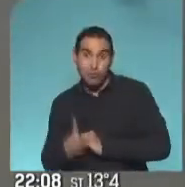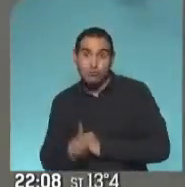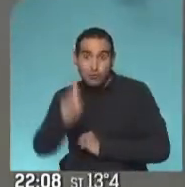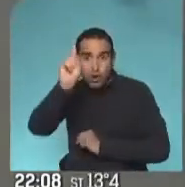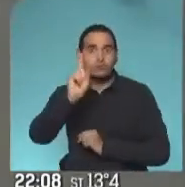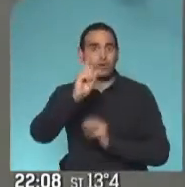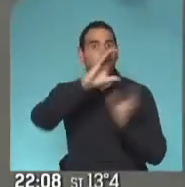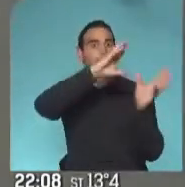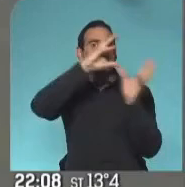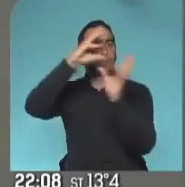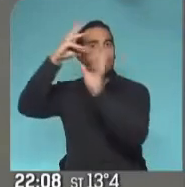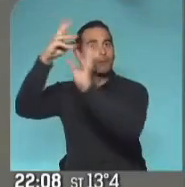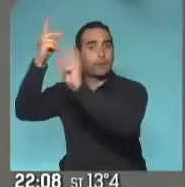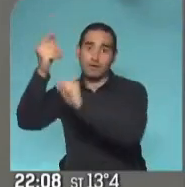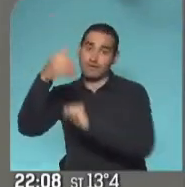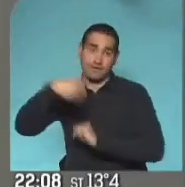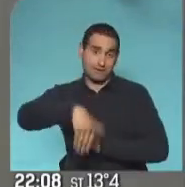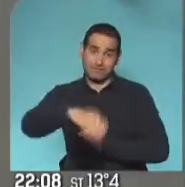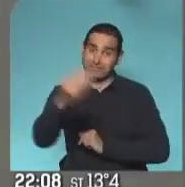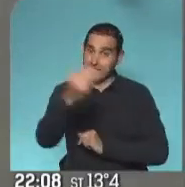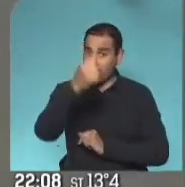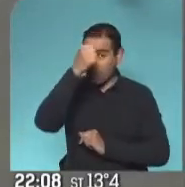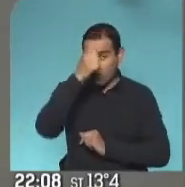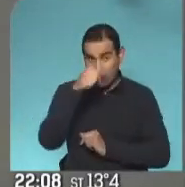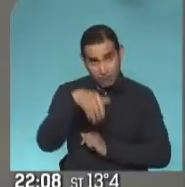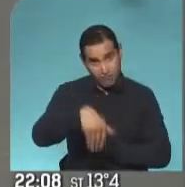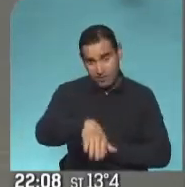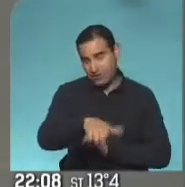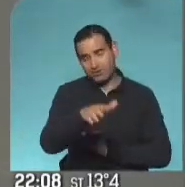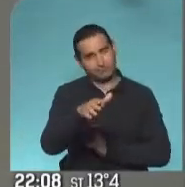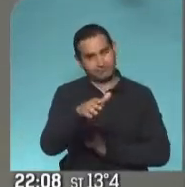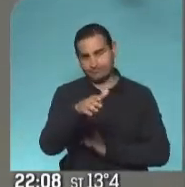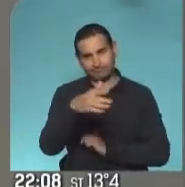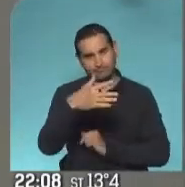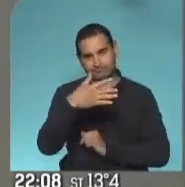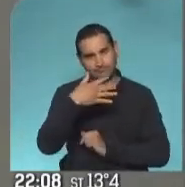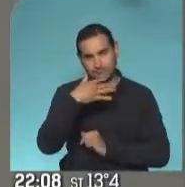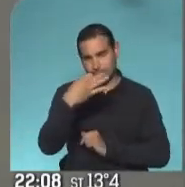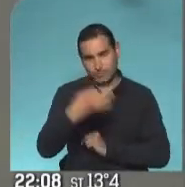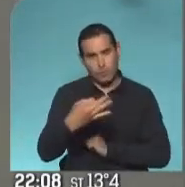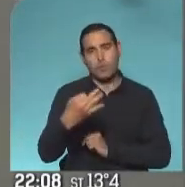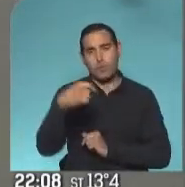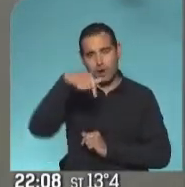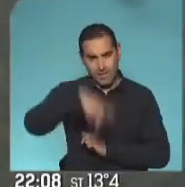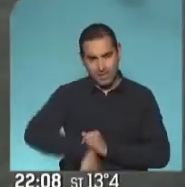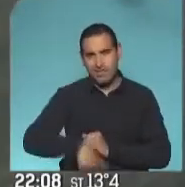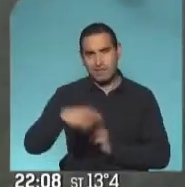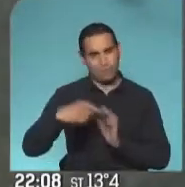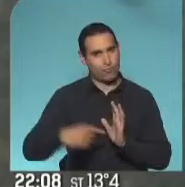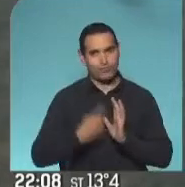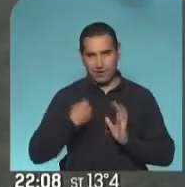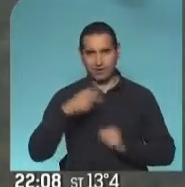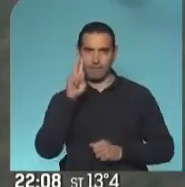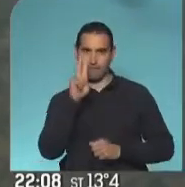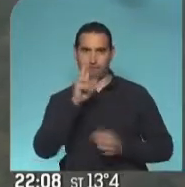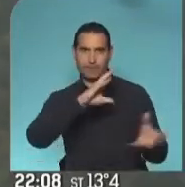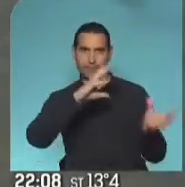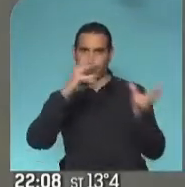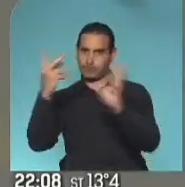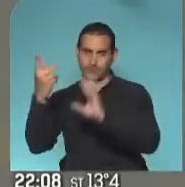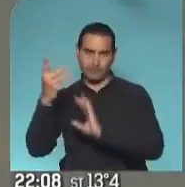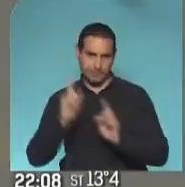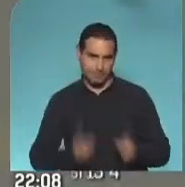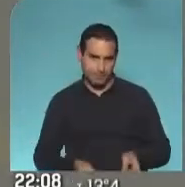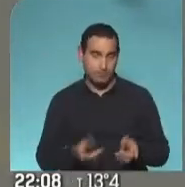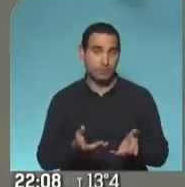y es muy posible que en el fin de semana también sea percibido aquí en la ciudad de Buenos Aires.